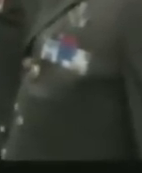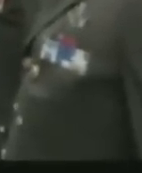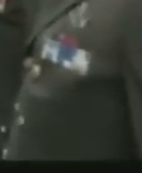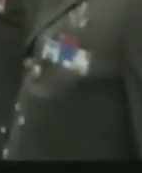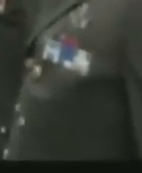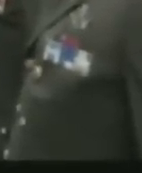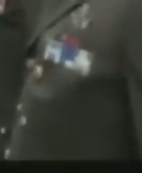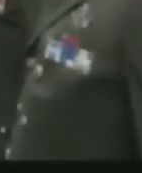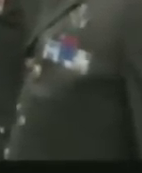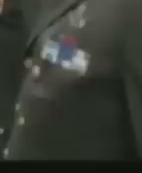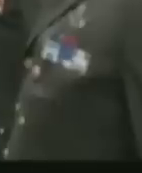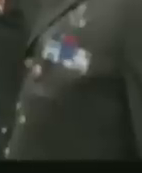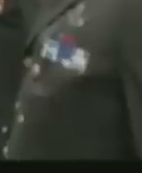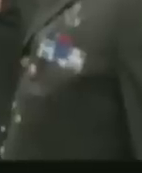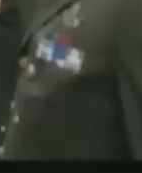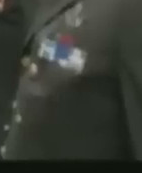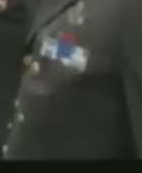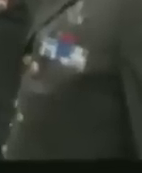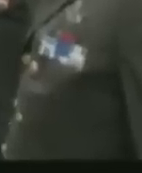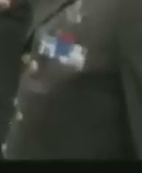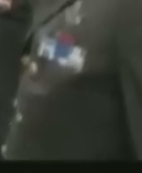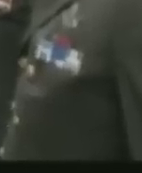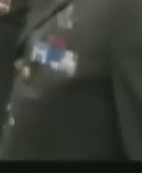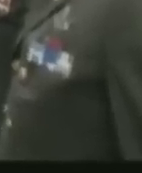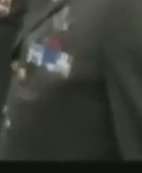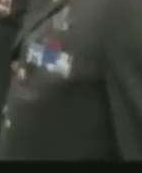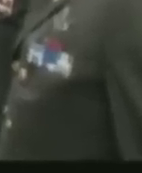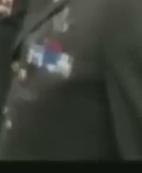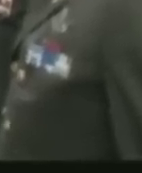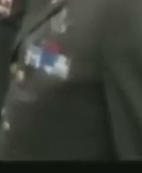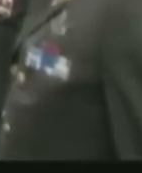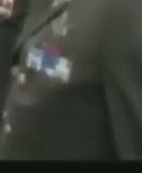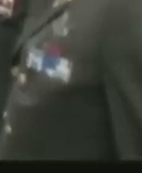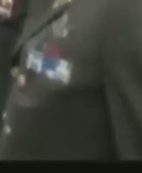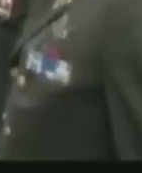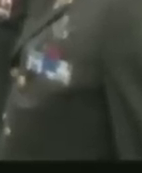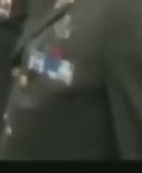es en primer lugar un reconocimiento